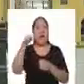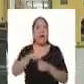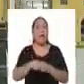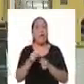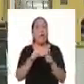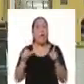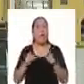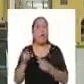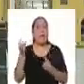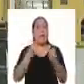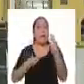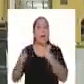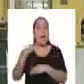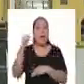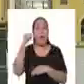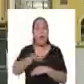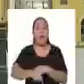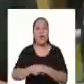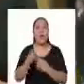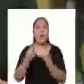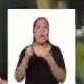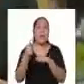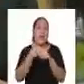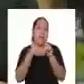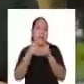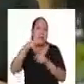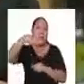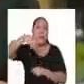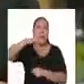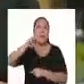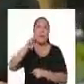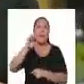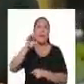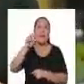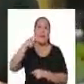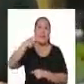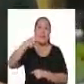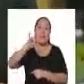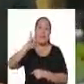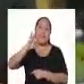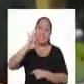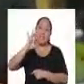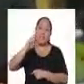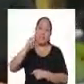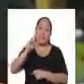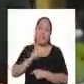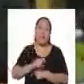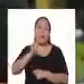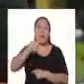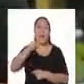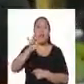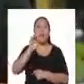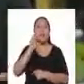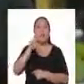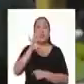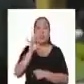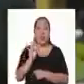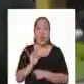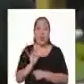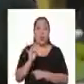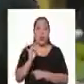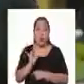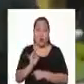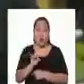y lugar de venta de mercachifles. En 1838, la escritora francesa Flora Tristan